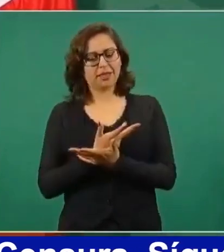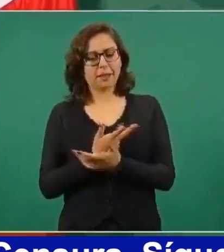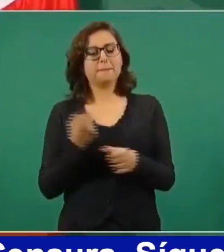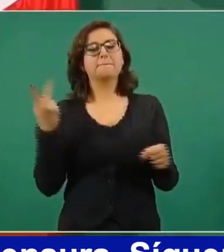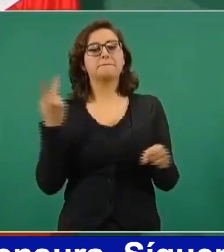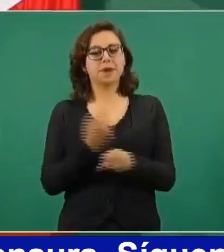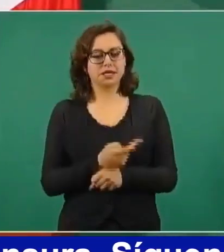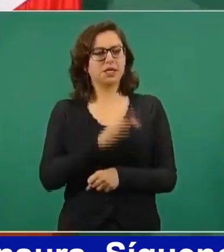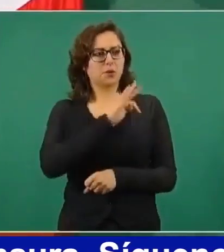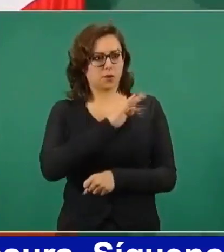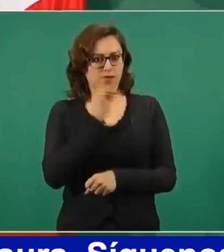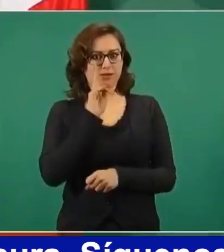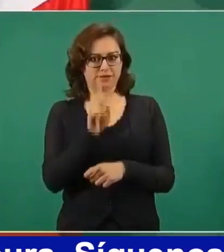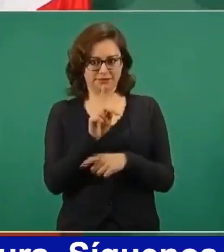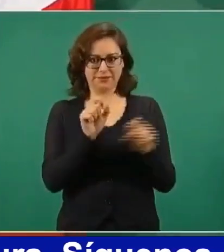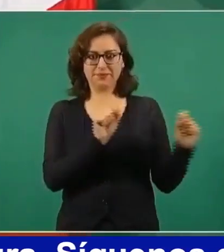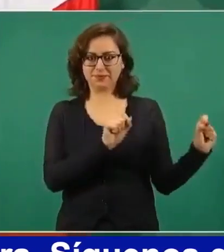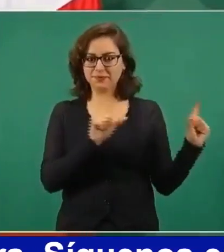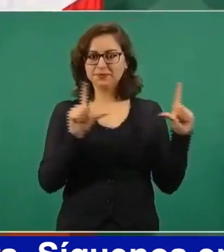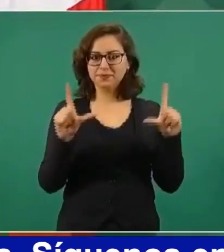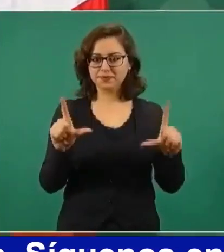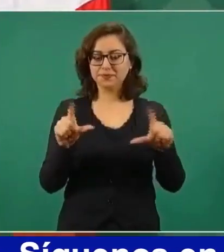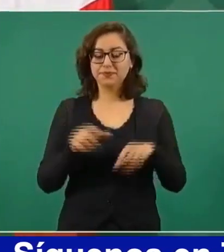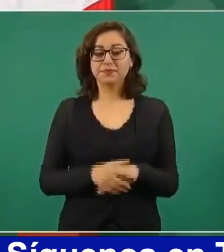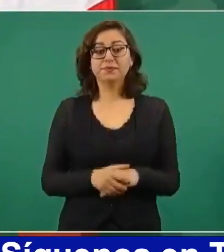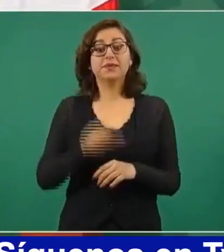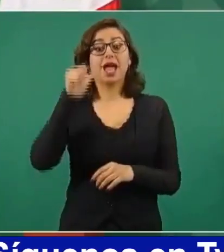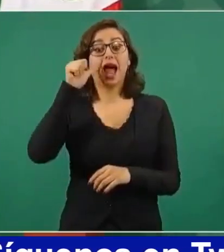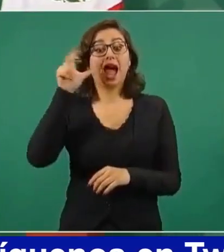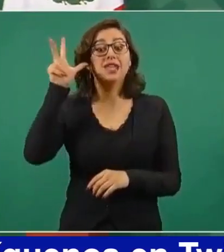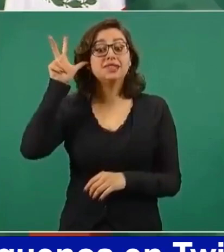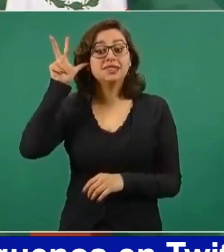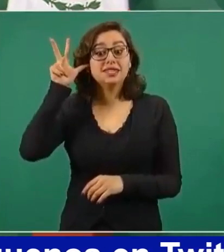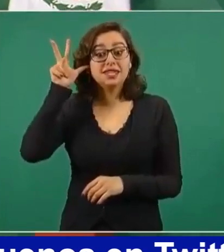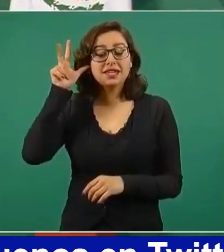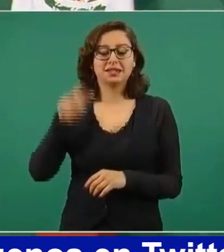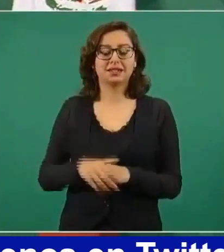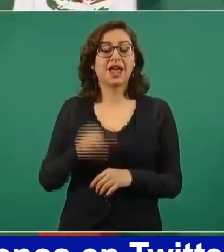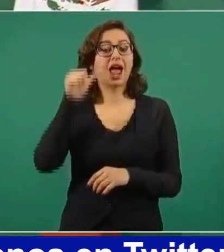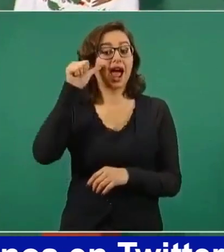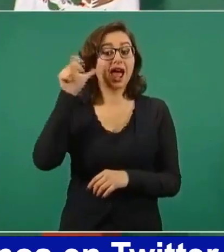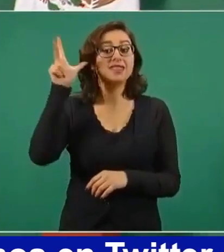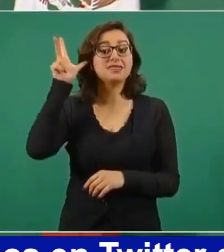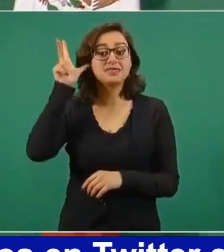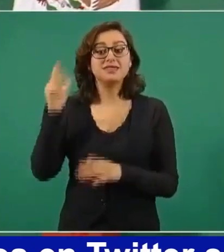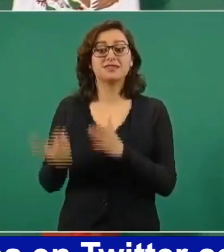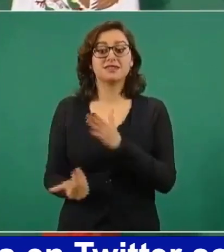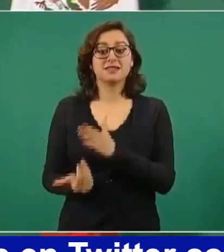de nuevo la imagen? Esto fue antier, en la mañana.